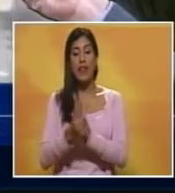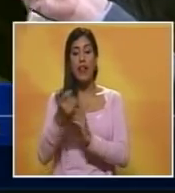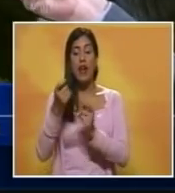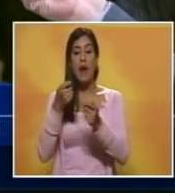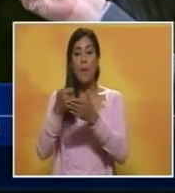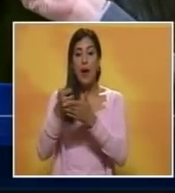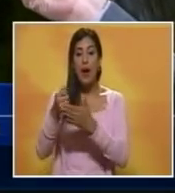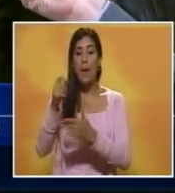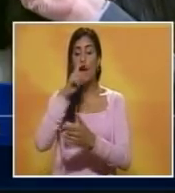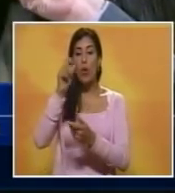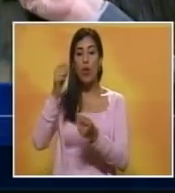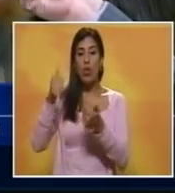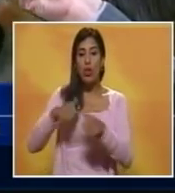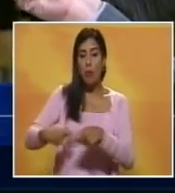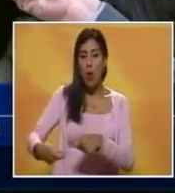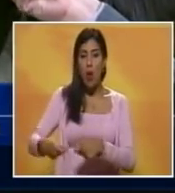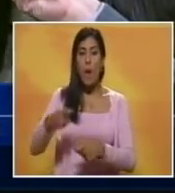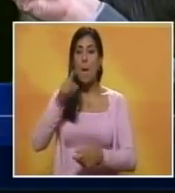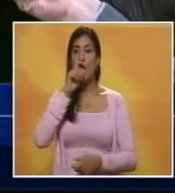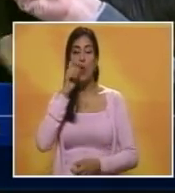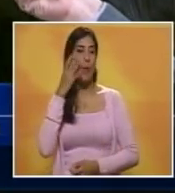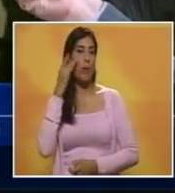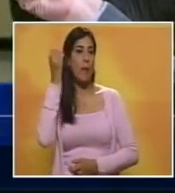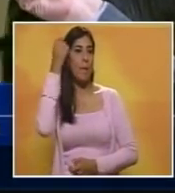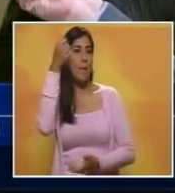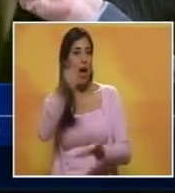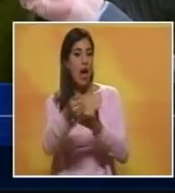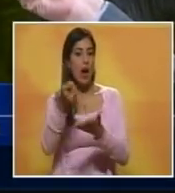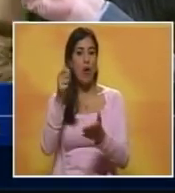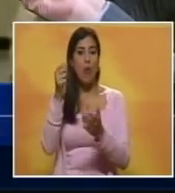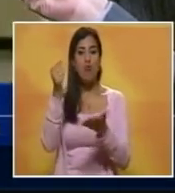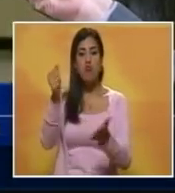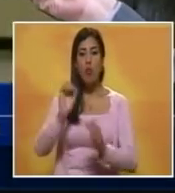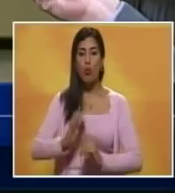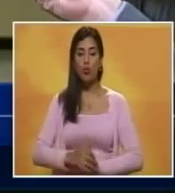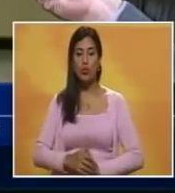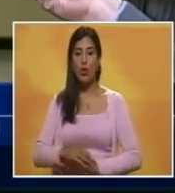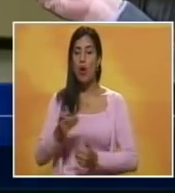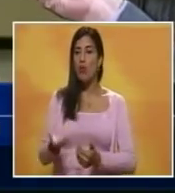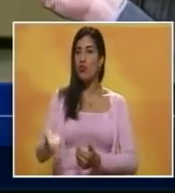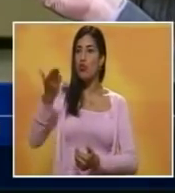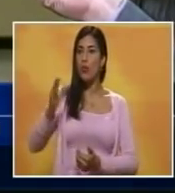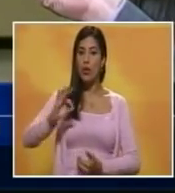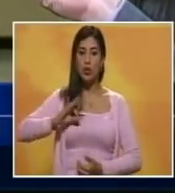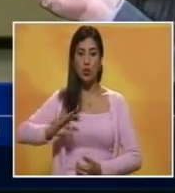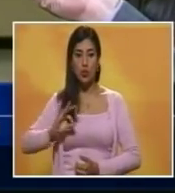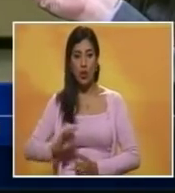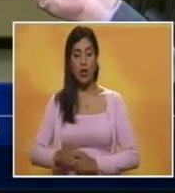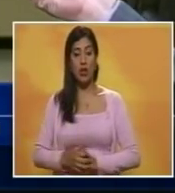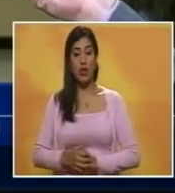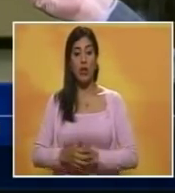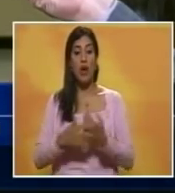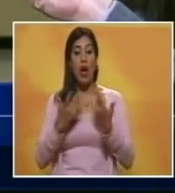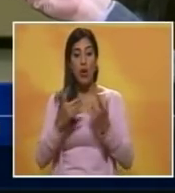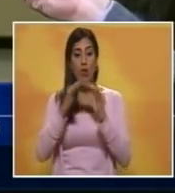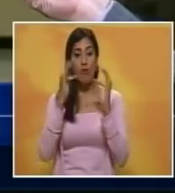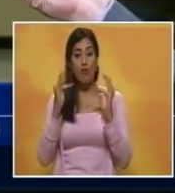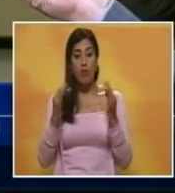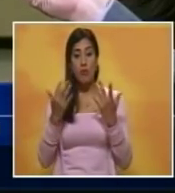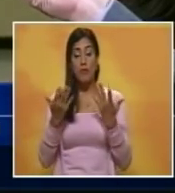déficit del Ejecutivo. El Ejecutivo todos los días se le ocurre pagar un bono, pagar un aumento, y bajo ese